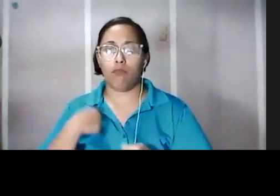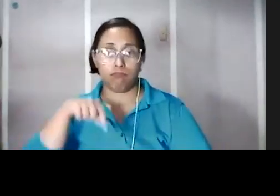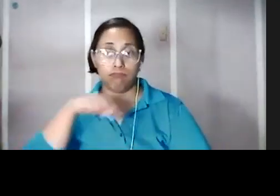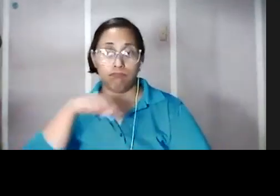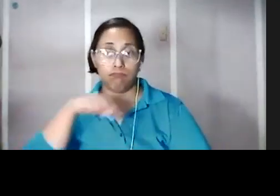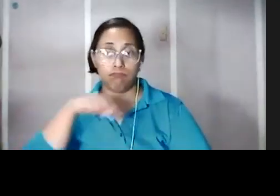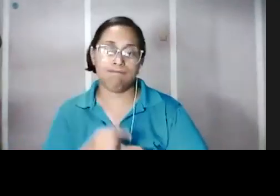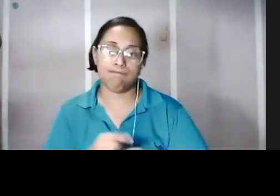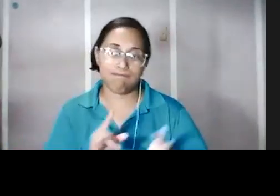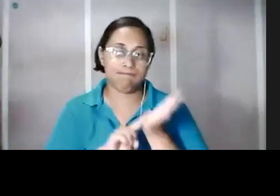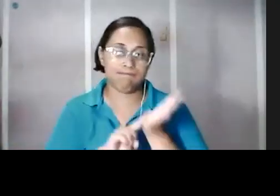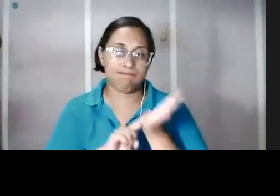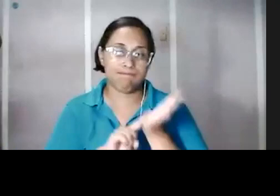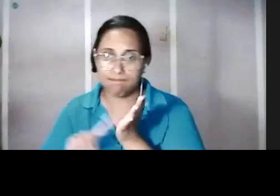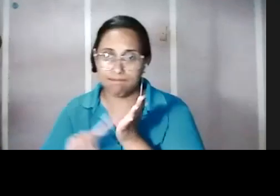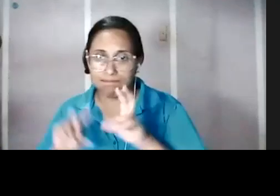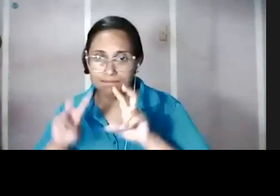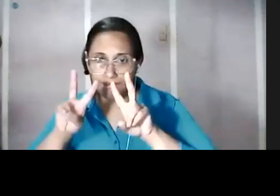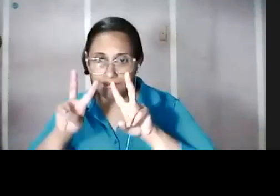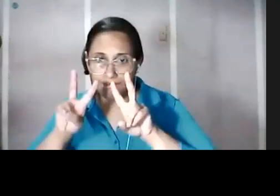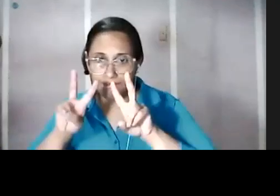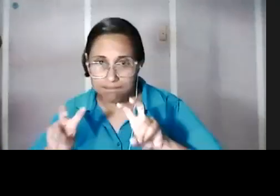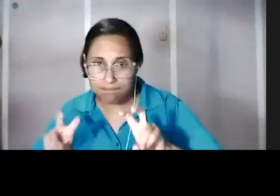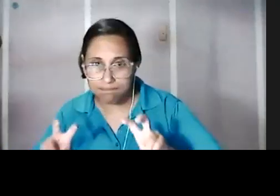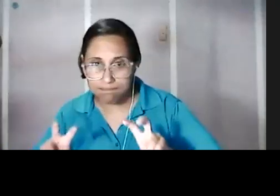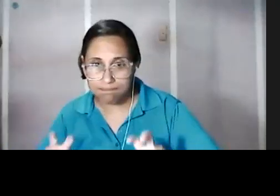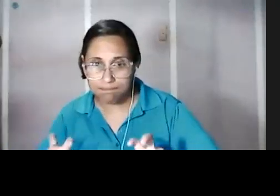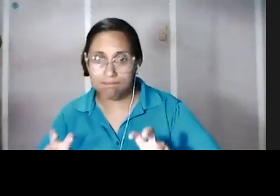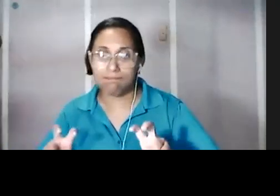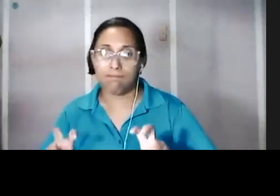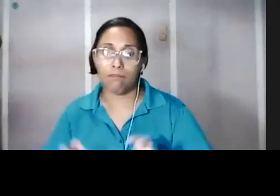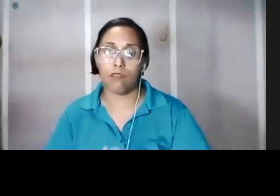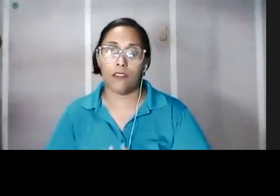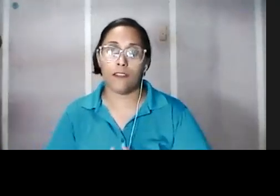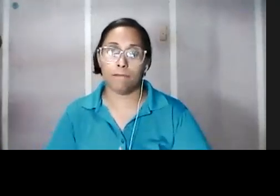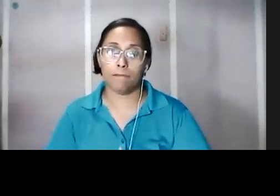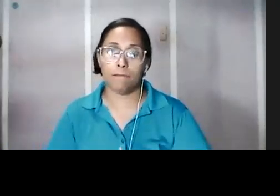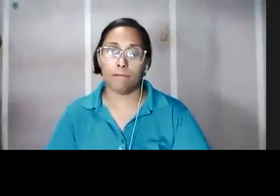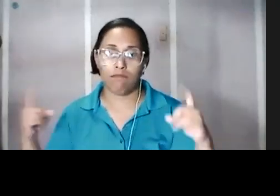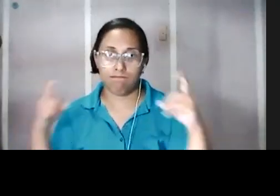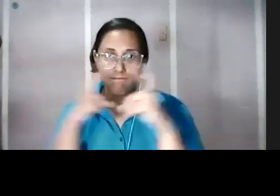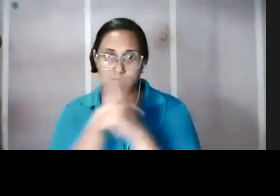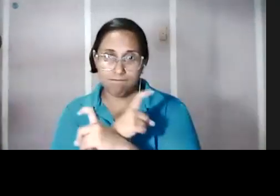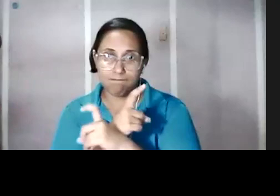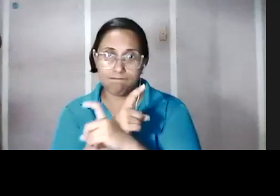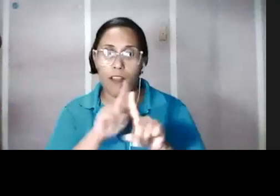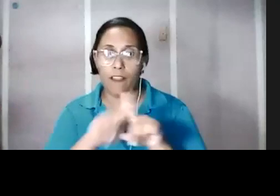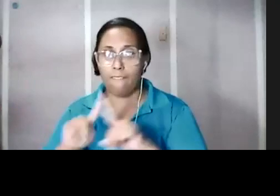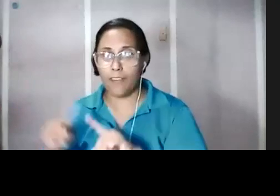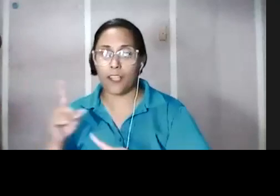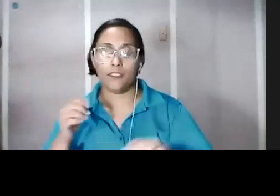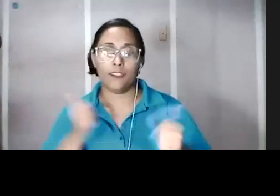revisión más profunda en torno a la complejidad de las dinámicas